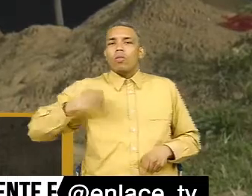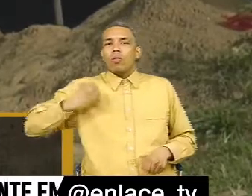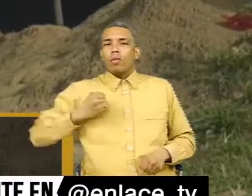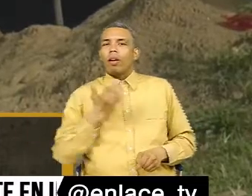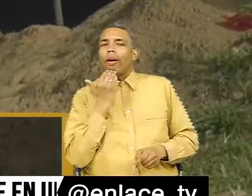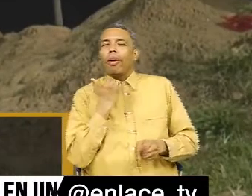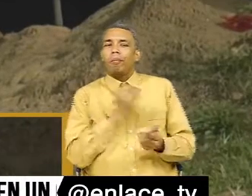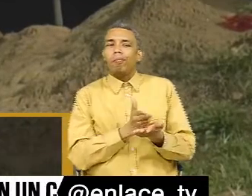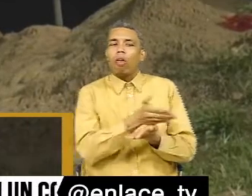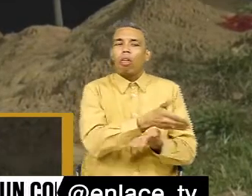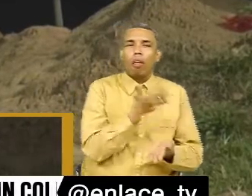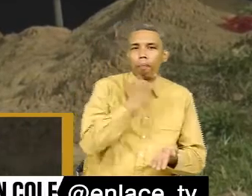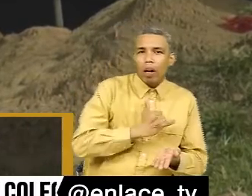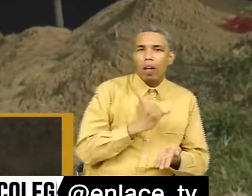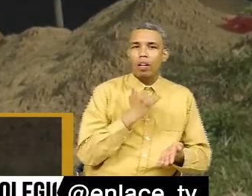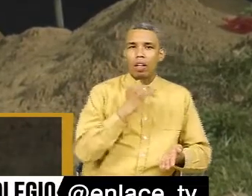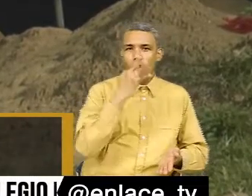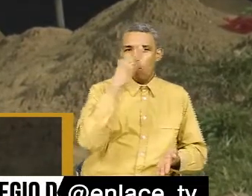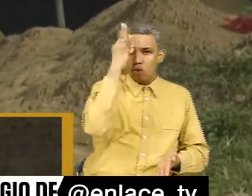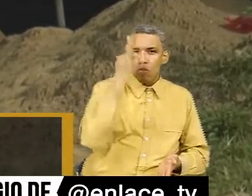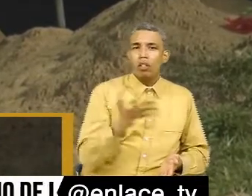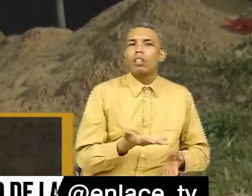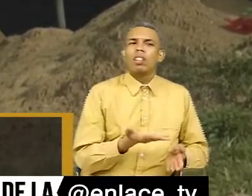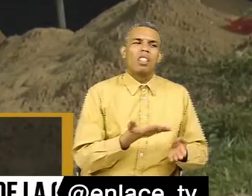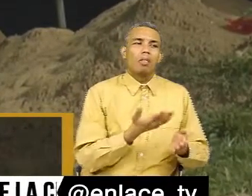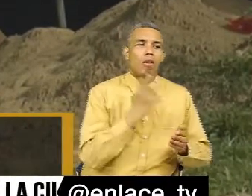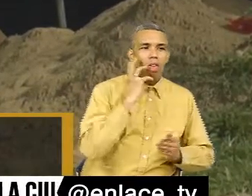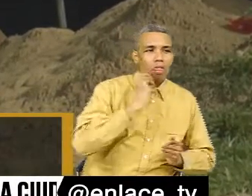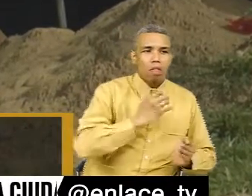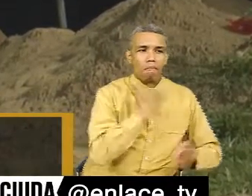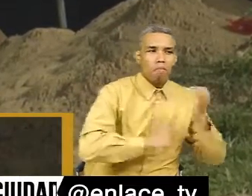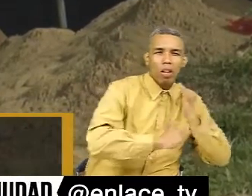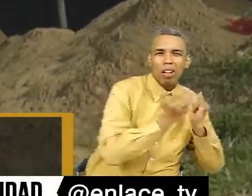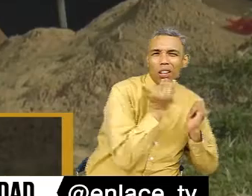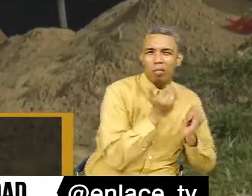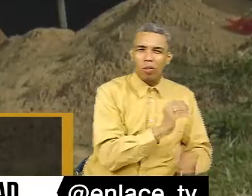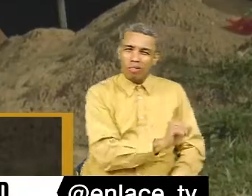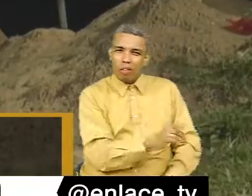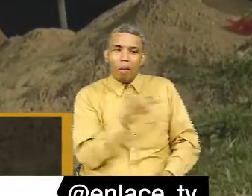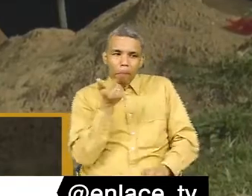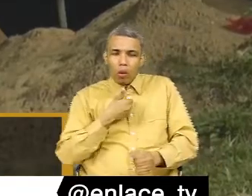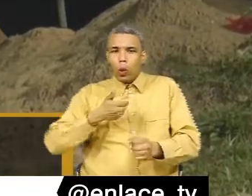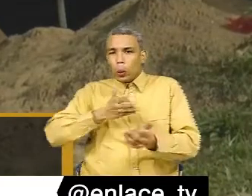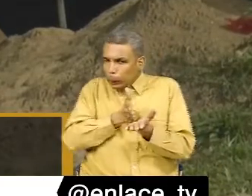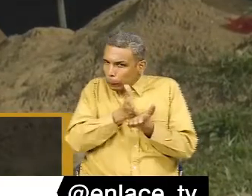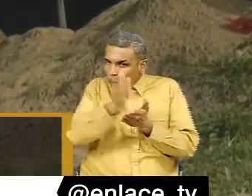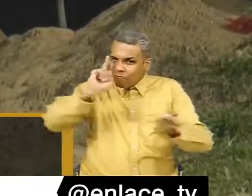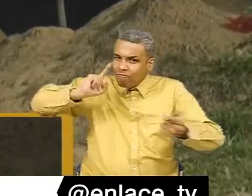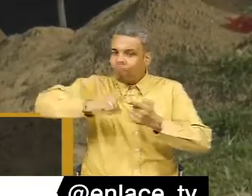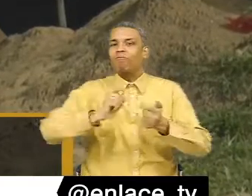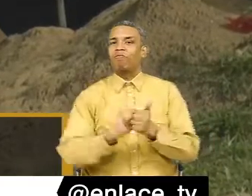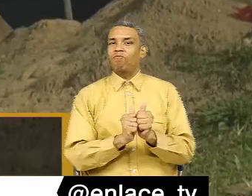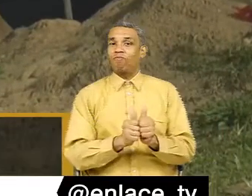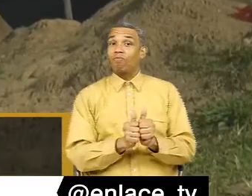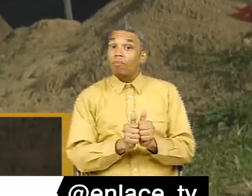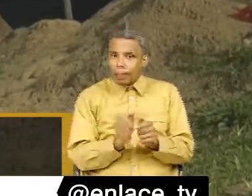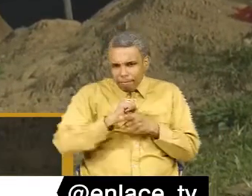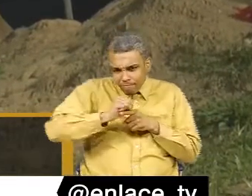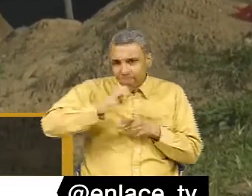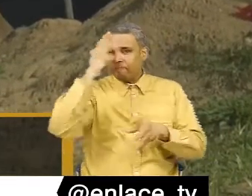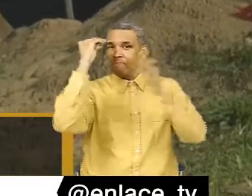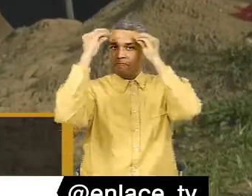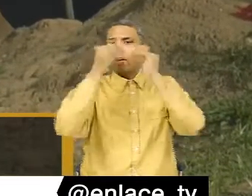delincuencia. Y pues para mí como gestor de este deporte es muy importante realizar estos eventos para que los chicos y las nuevas generaciones se enamoren de algo nuevo. Importante